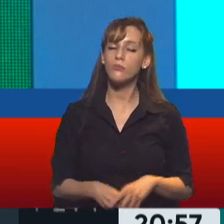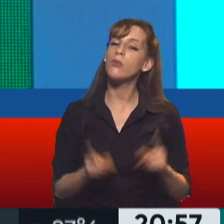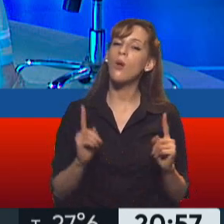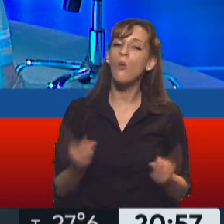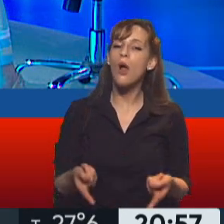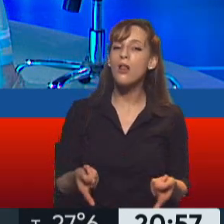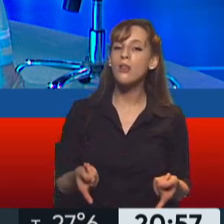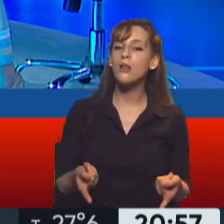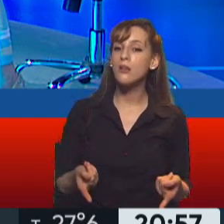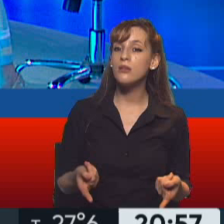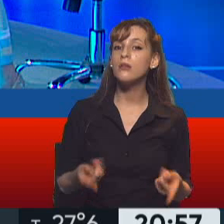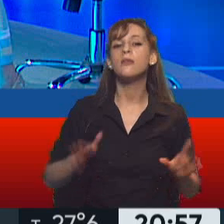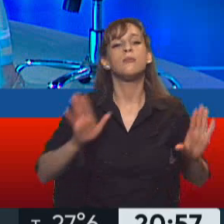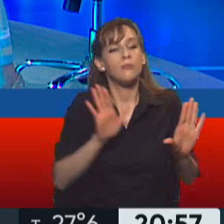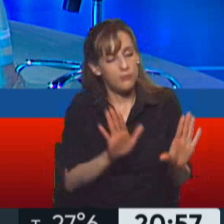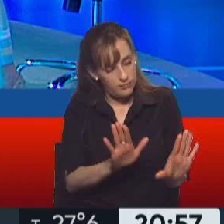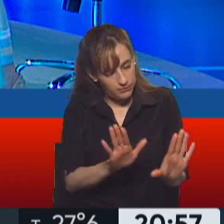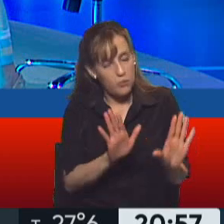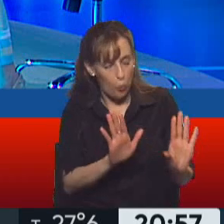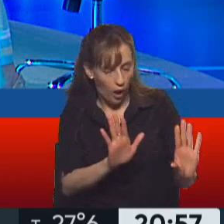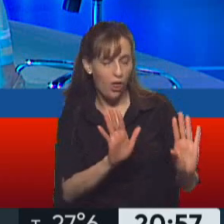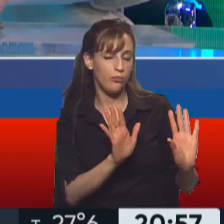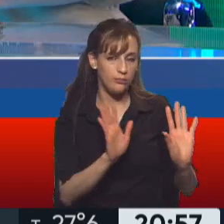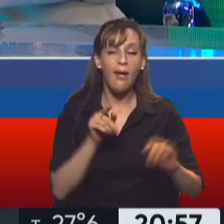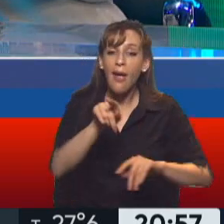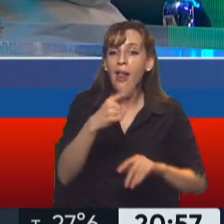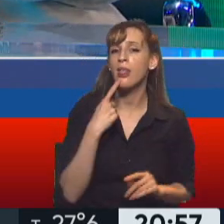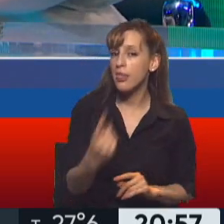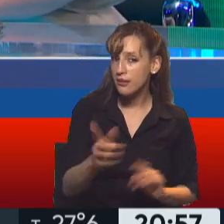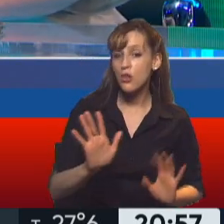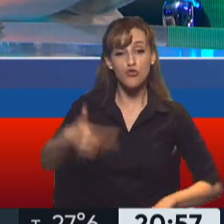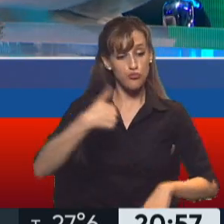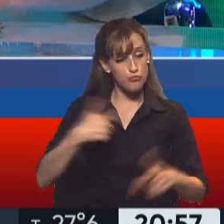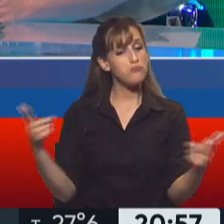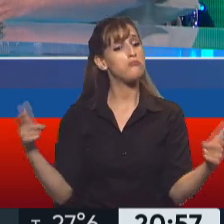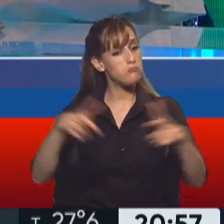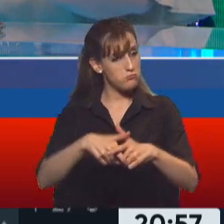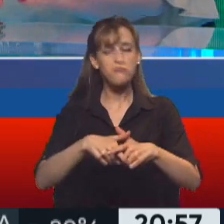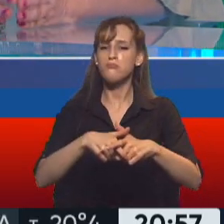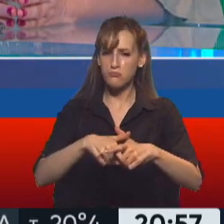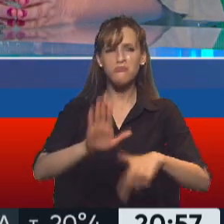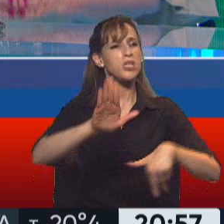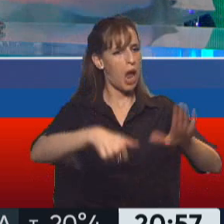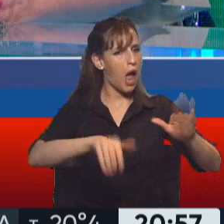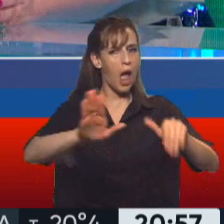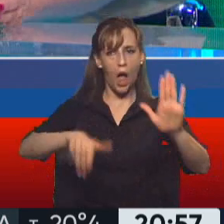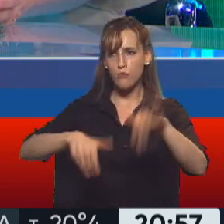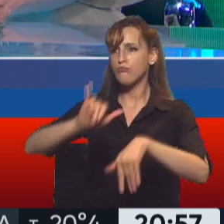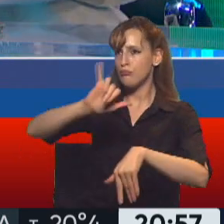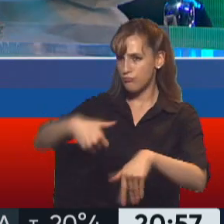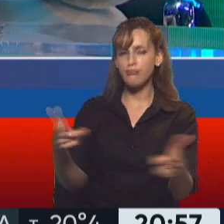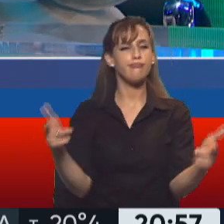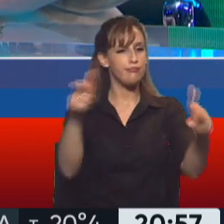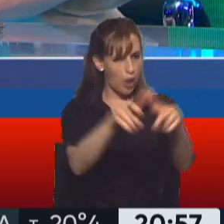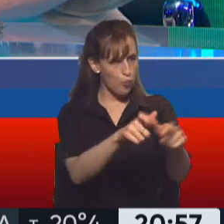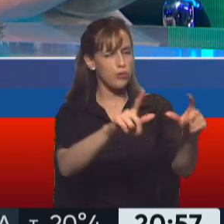no se puede obviar el intento. Bueno, a ver, hay que comenzar por ahí. Es lo que dice, mira, yo voy, me reúno, intento, conversamos, ¿sí? Decimos, muchachos, vamos a